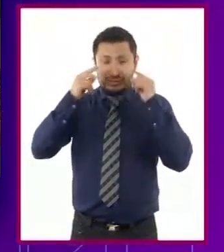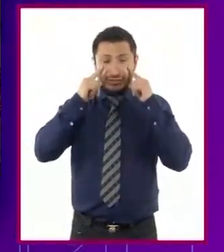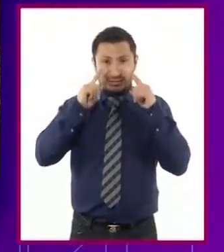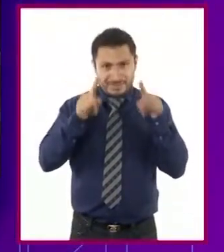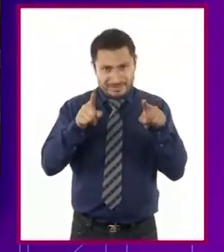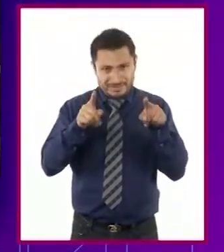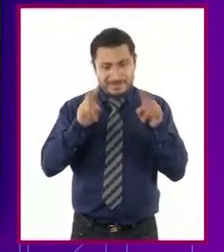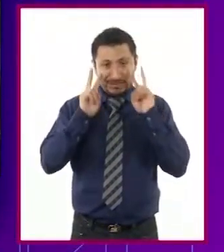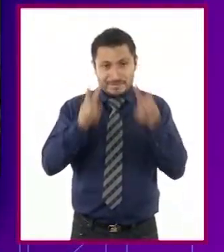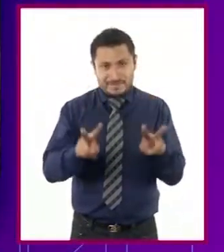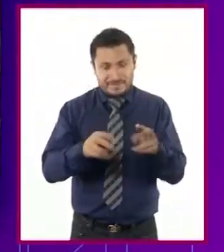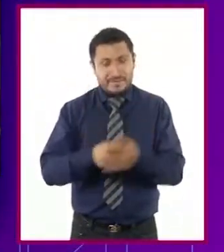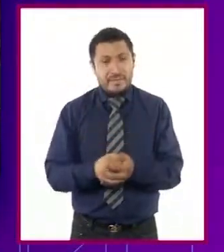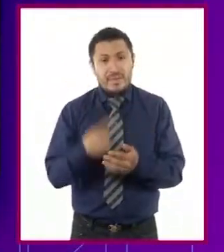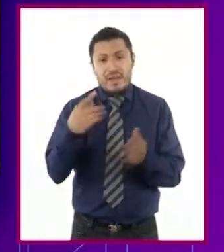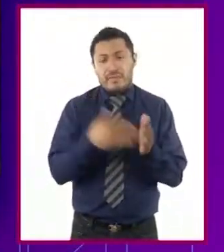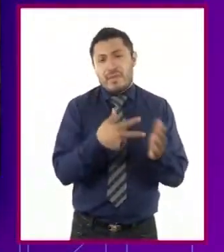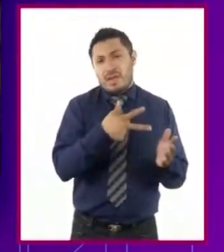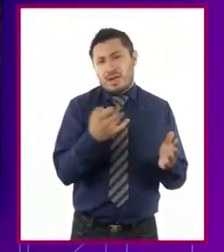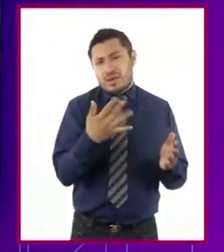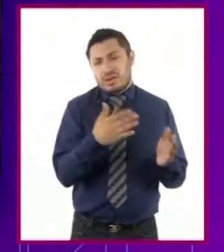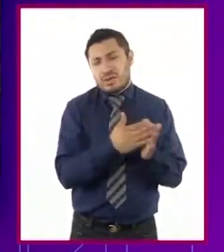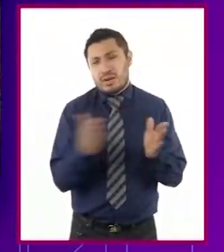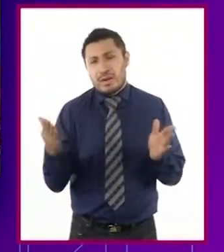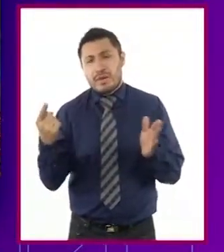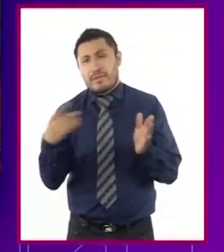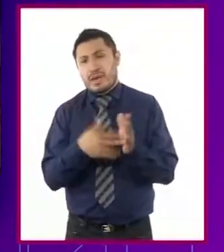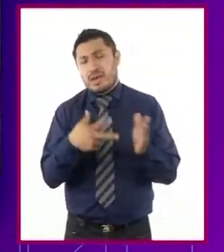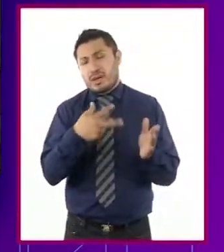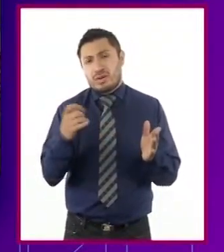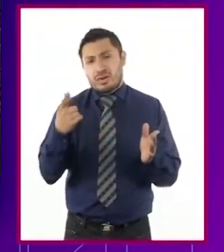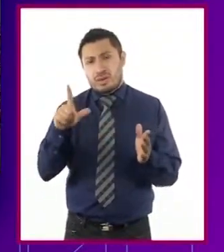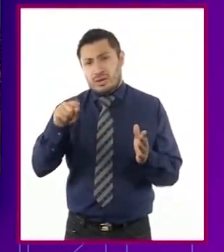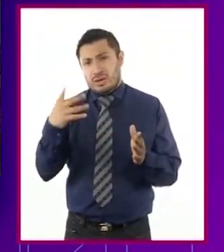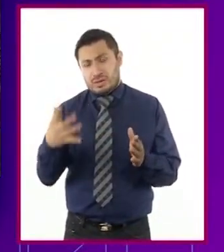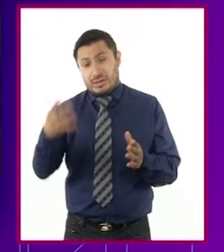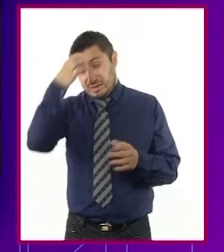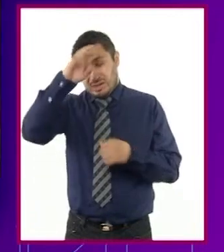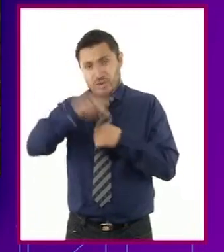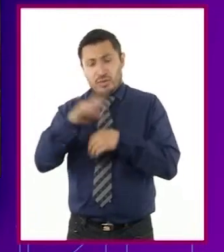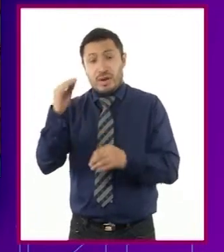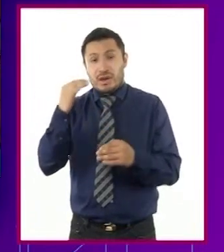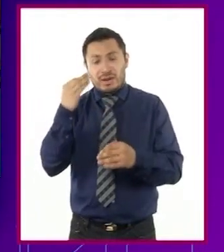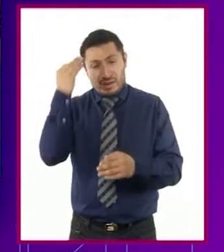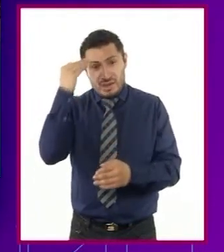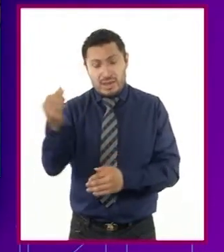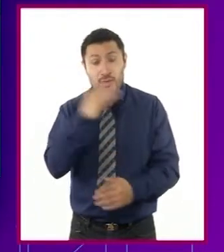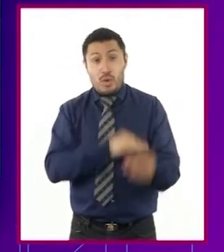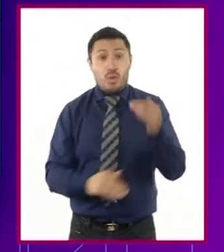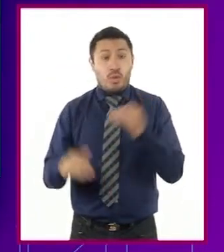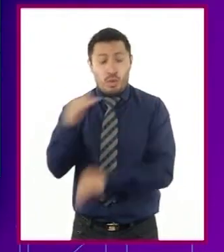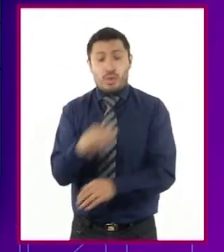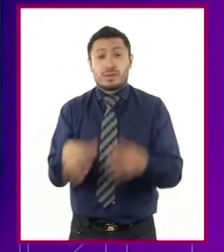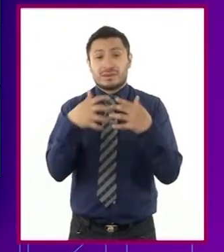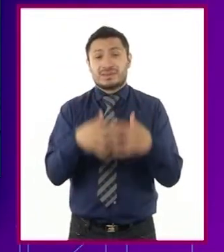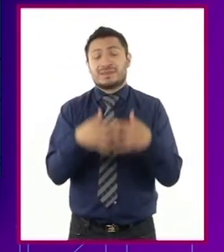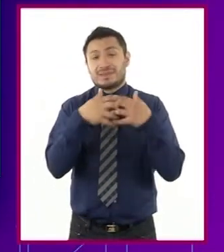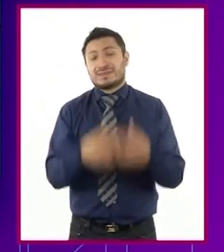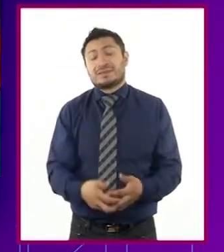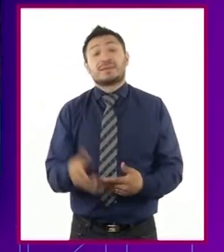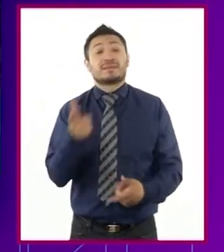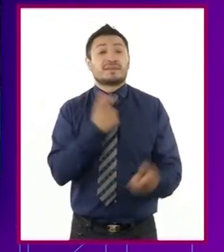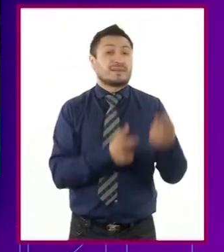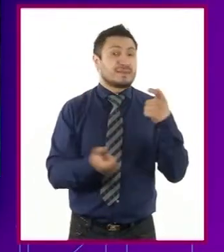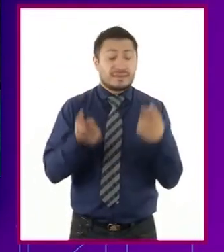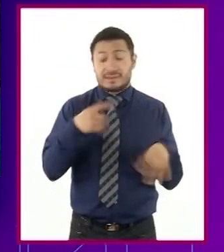Entre 1850 y 1875, Europa vivió un periodo de prosperidad. Las compañías industriales y